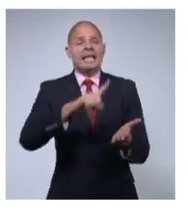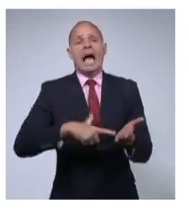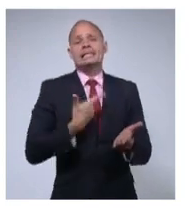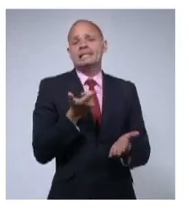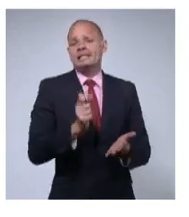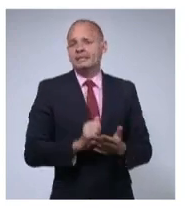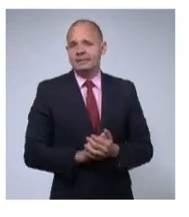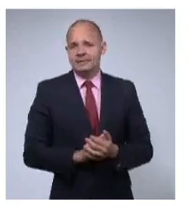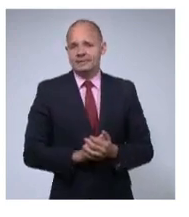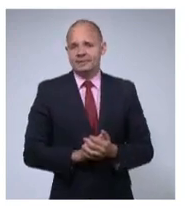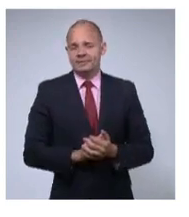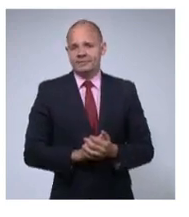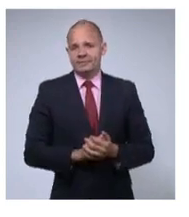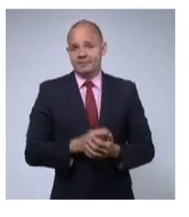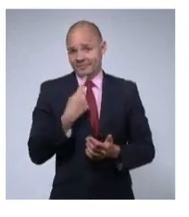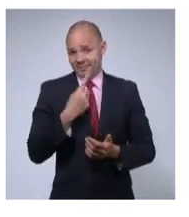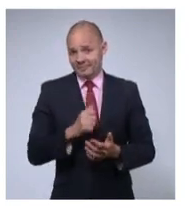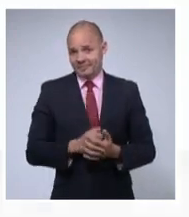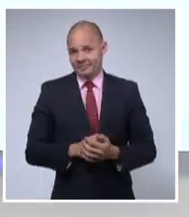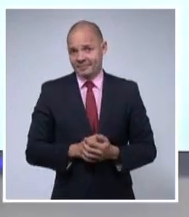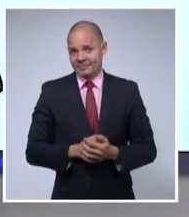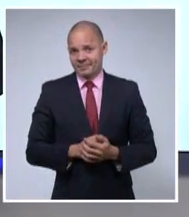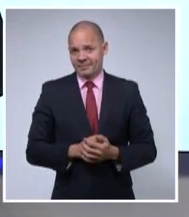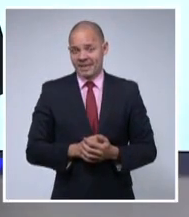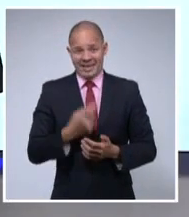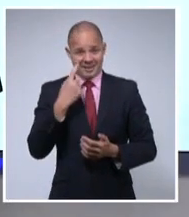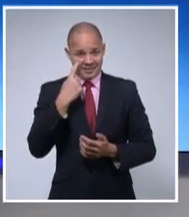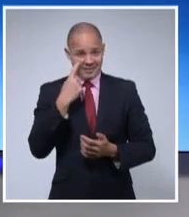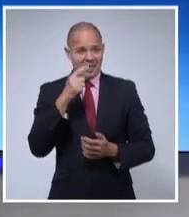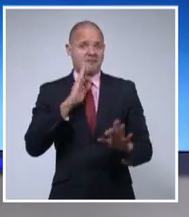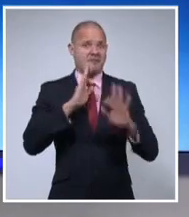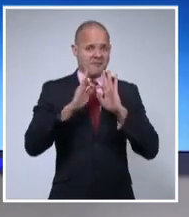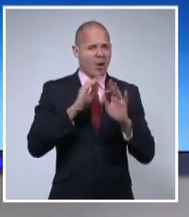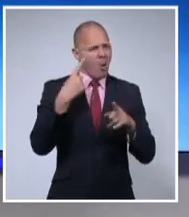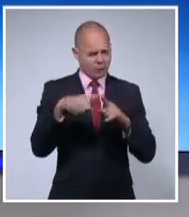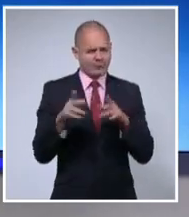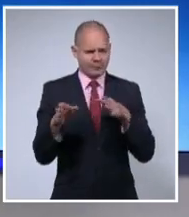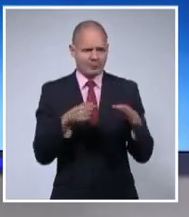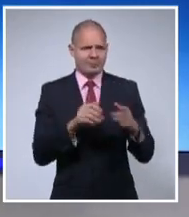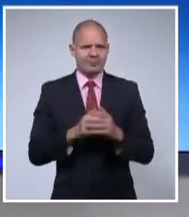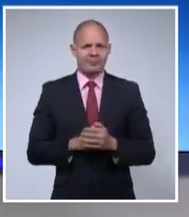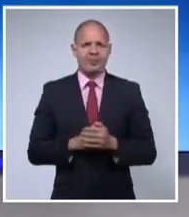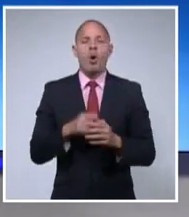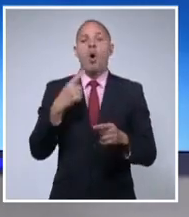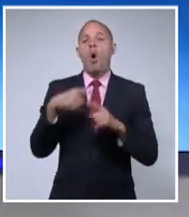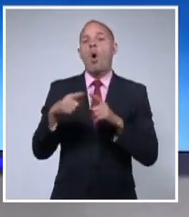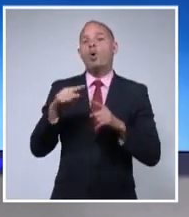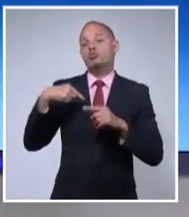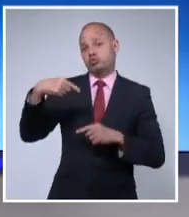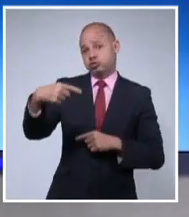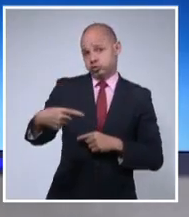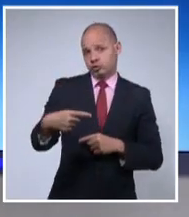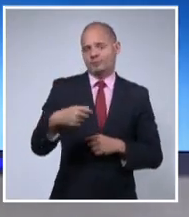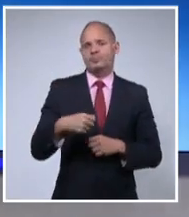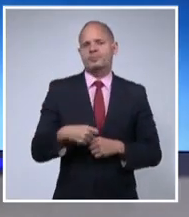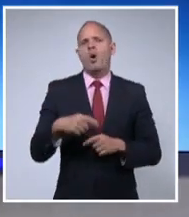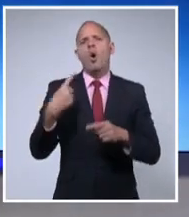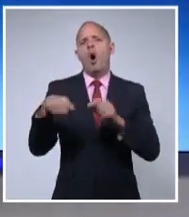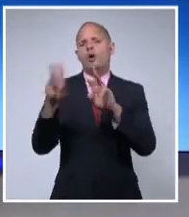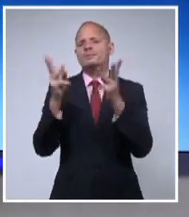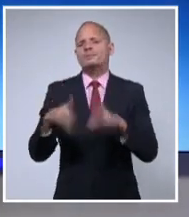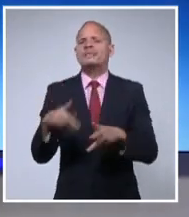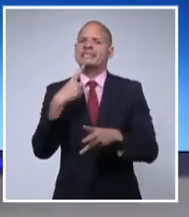Hansel Moreno. Ahí no quedó solo en Facebook. La plataforma Cubanos por el Mundo, que publica todos los días presuntas verdades sobre